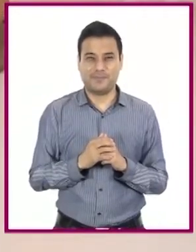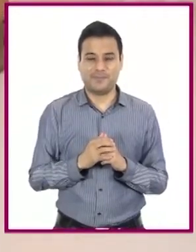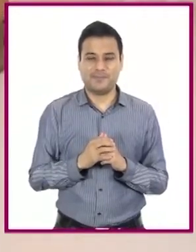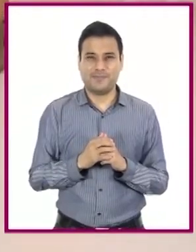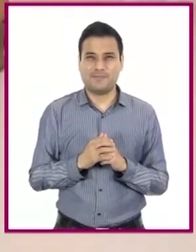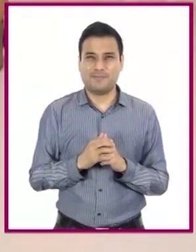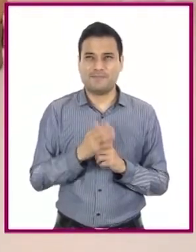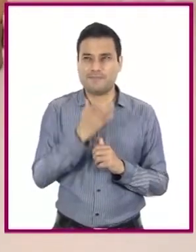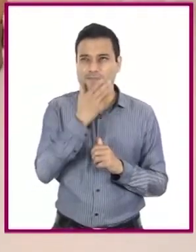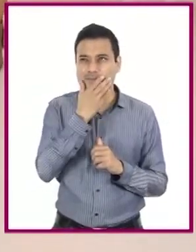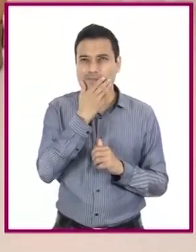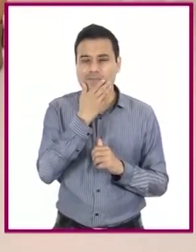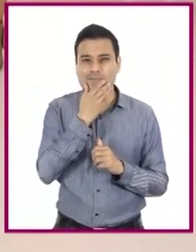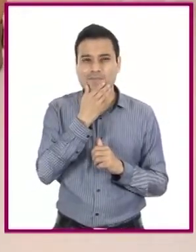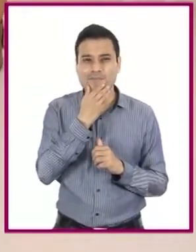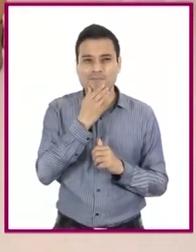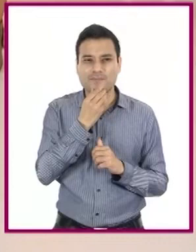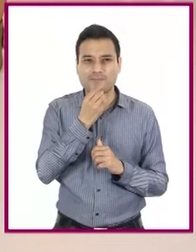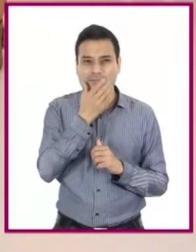donde estaba